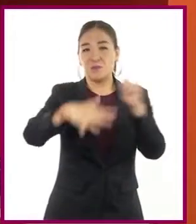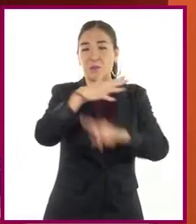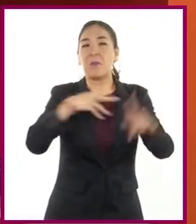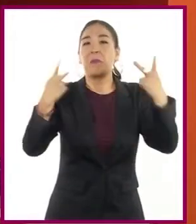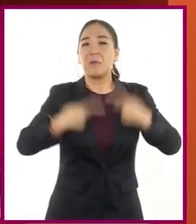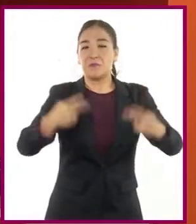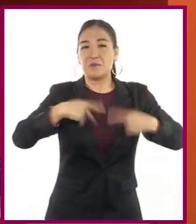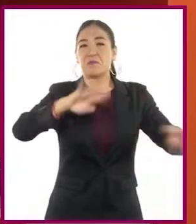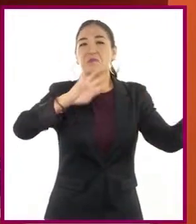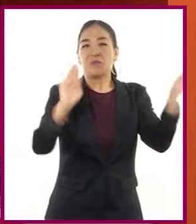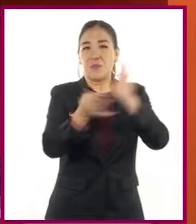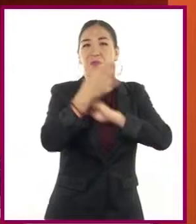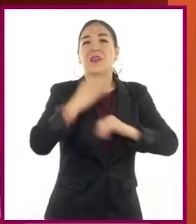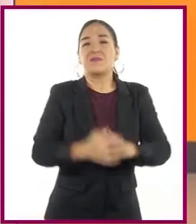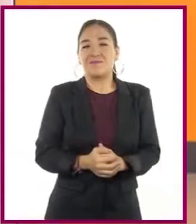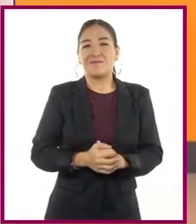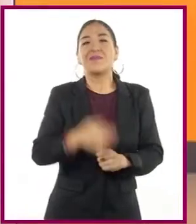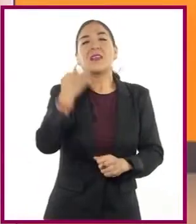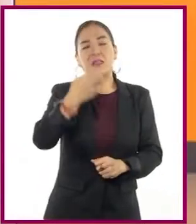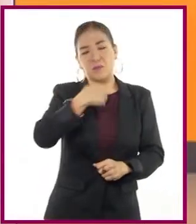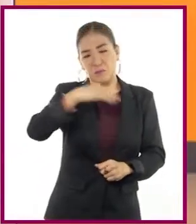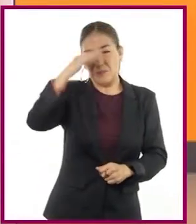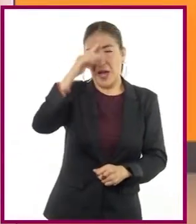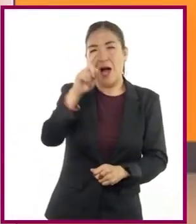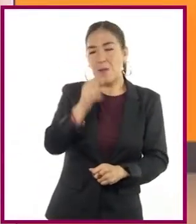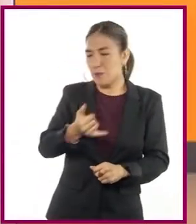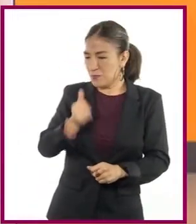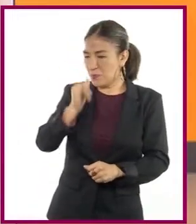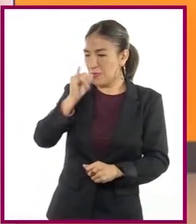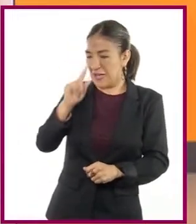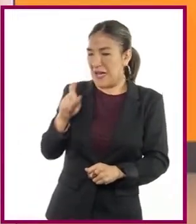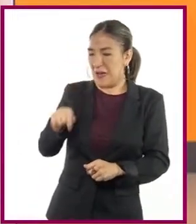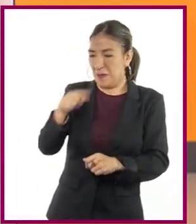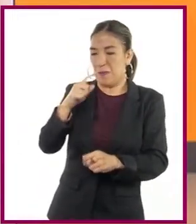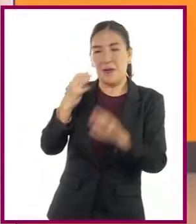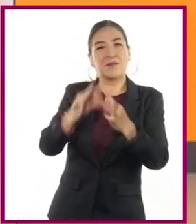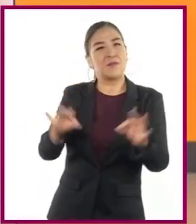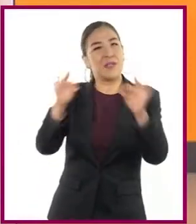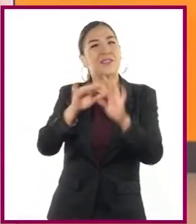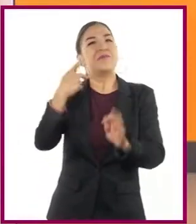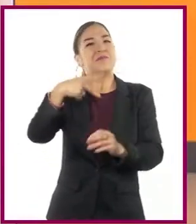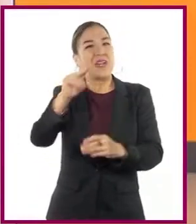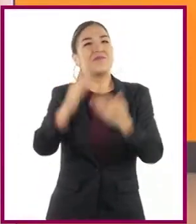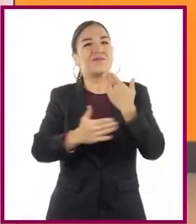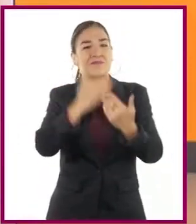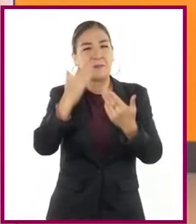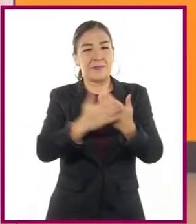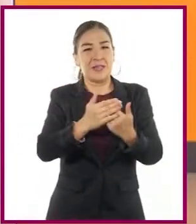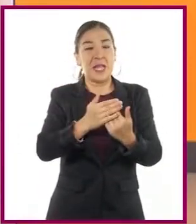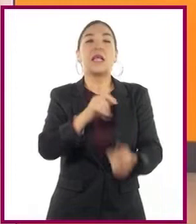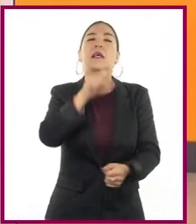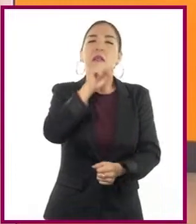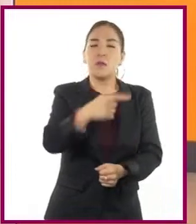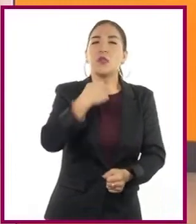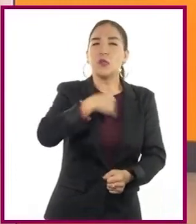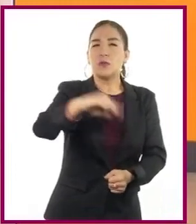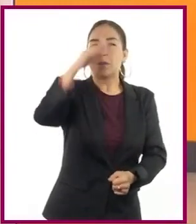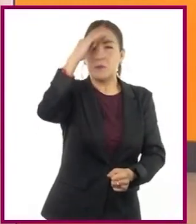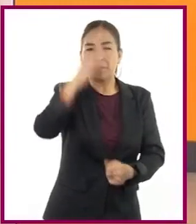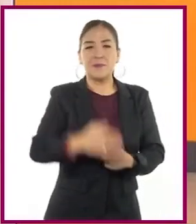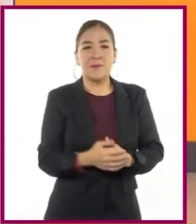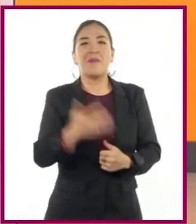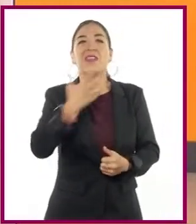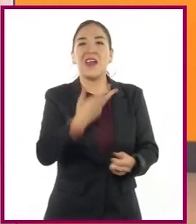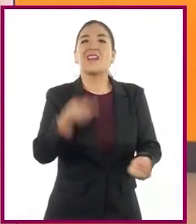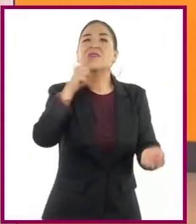estaba reflexionando al tomar agua. Pero eso no es todo. Al realizar la actividad, noté que aún había